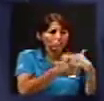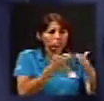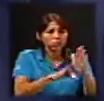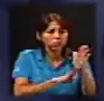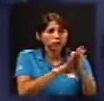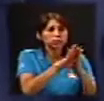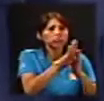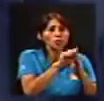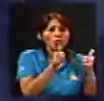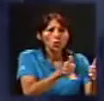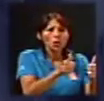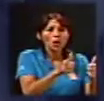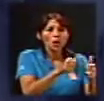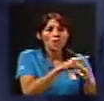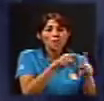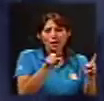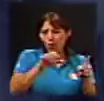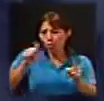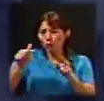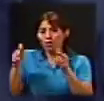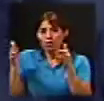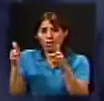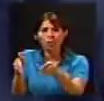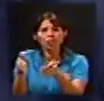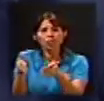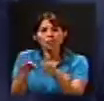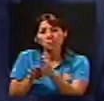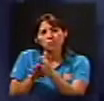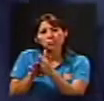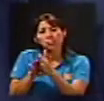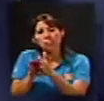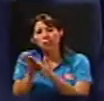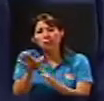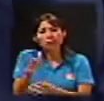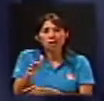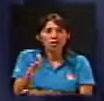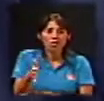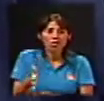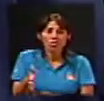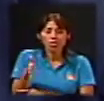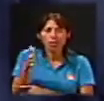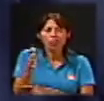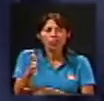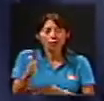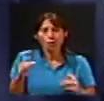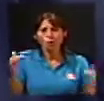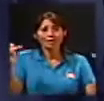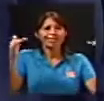uno le quita a Zona Franca, a niveles muy lentos, y probablemente todavía desacelerándose.